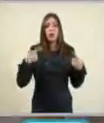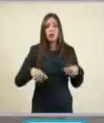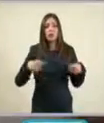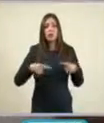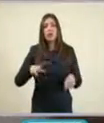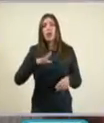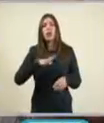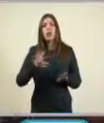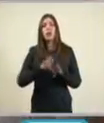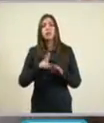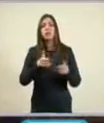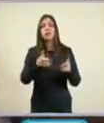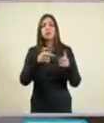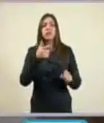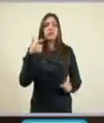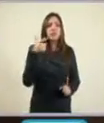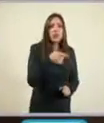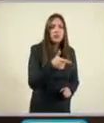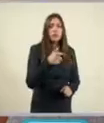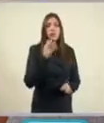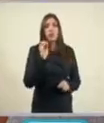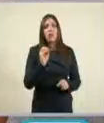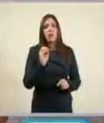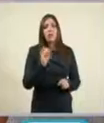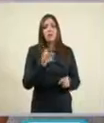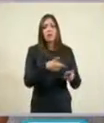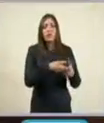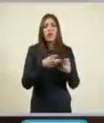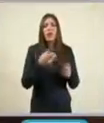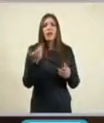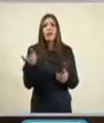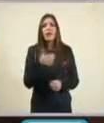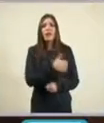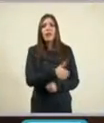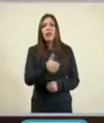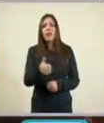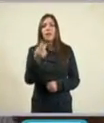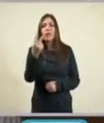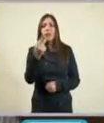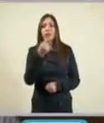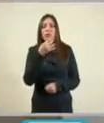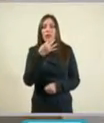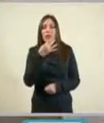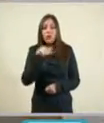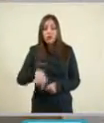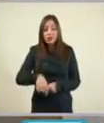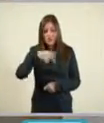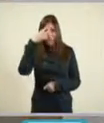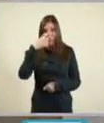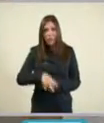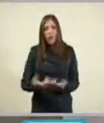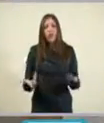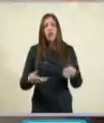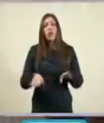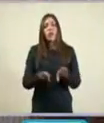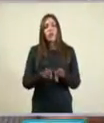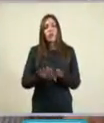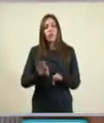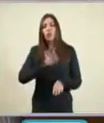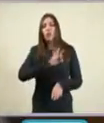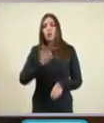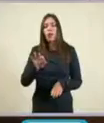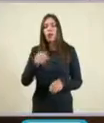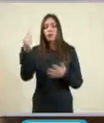sujeta a un asalto. Cada 2 minutos. ¿Cómo entonces podemos poner en práctica este tipo de Yo creo que de